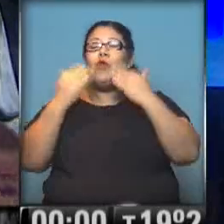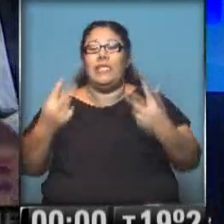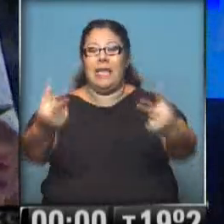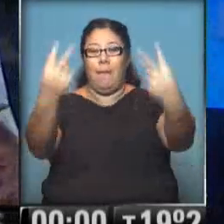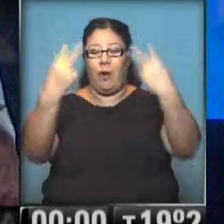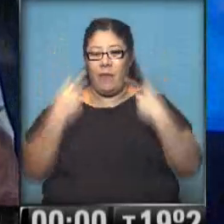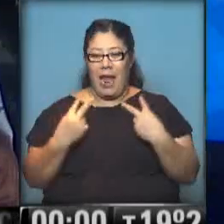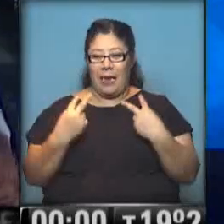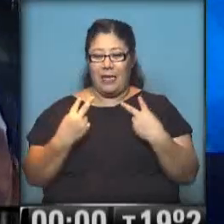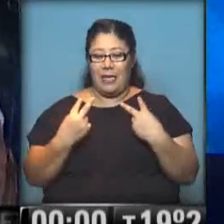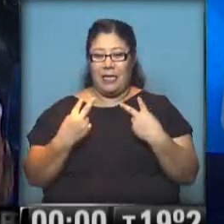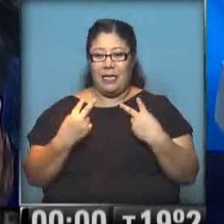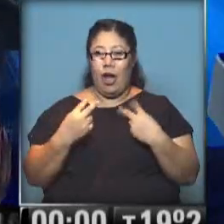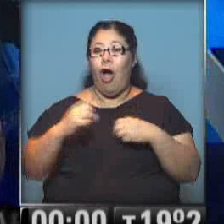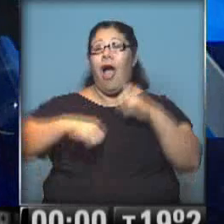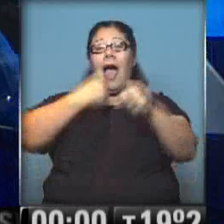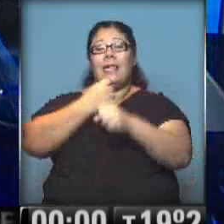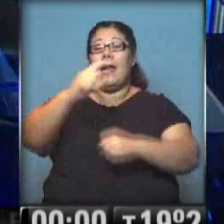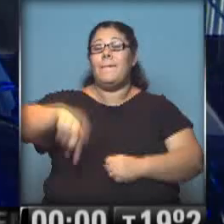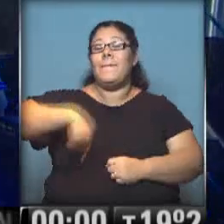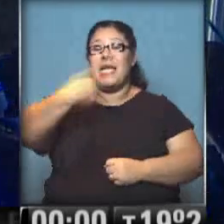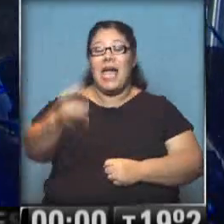La seguimos mañana, por supuesto, en vivo por la